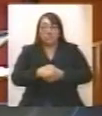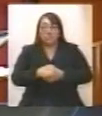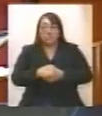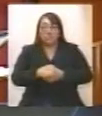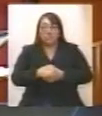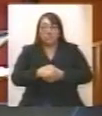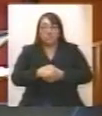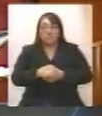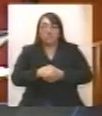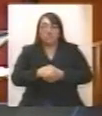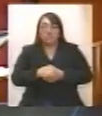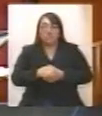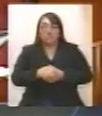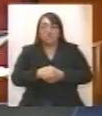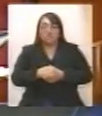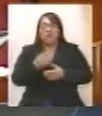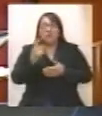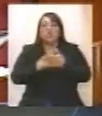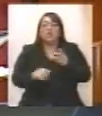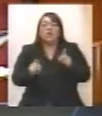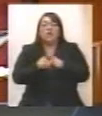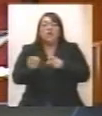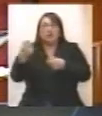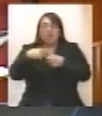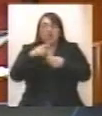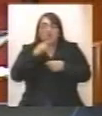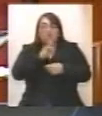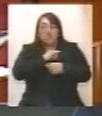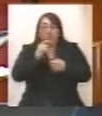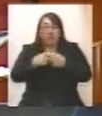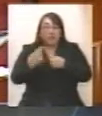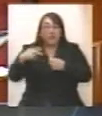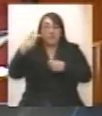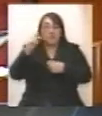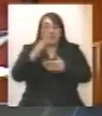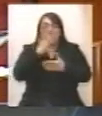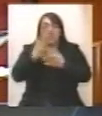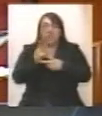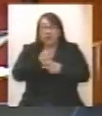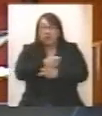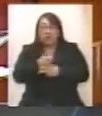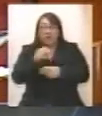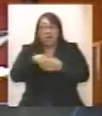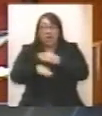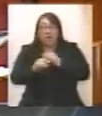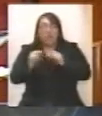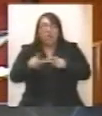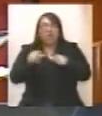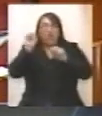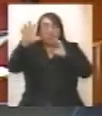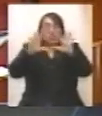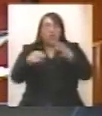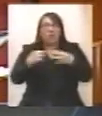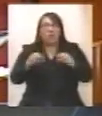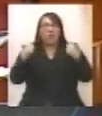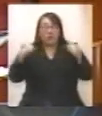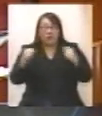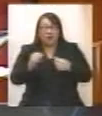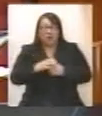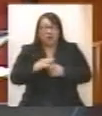Asimismo, ante la creciente preocupación social e institucional por el incremento de la violencia en los espectáculos públicos